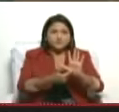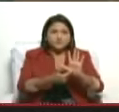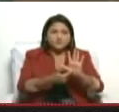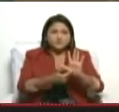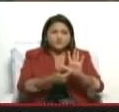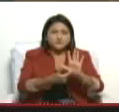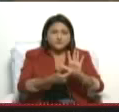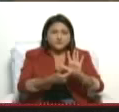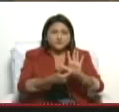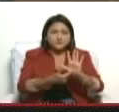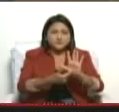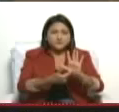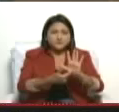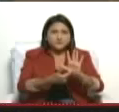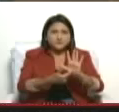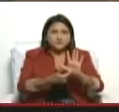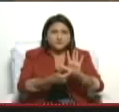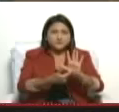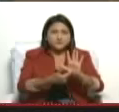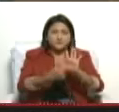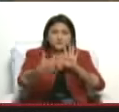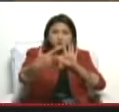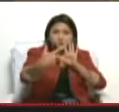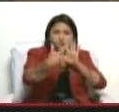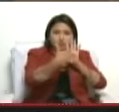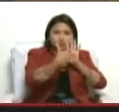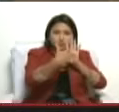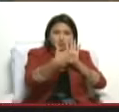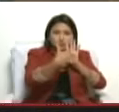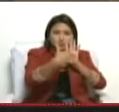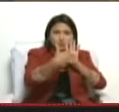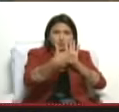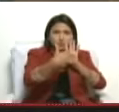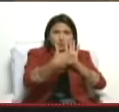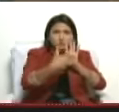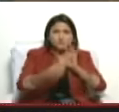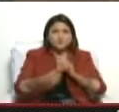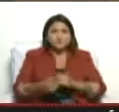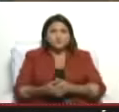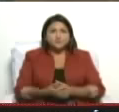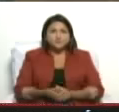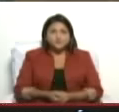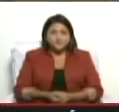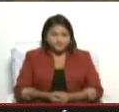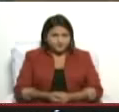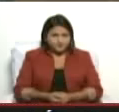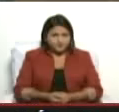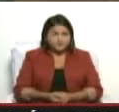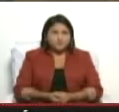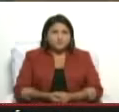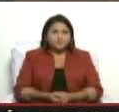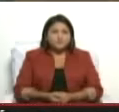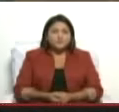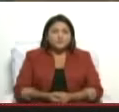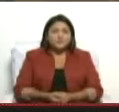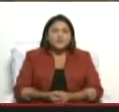acerca en la pantalla la orden de batalla la llama